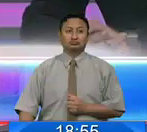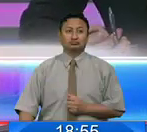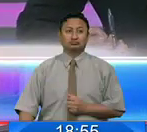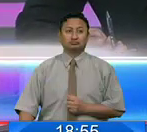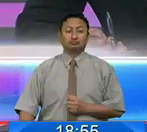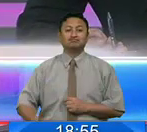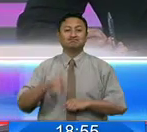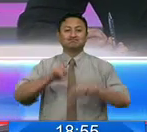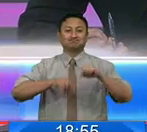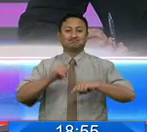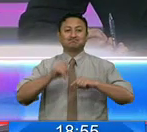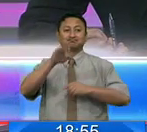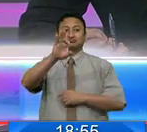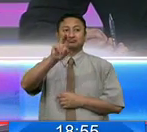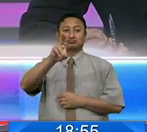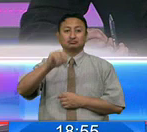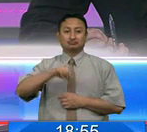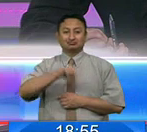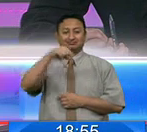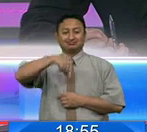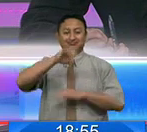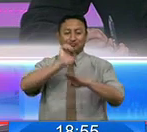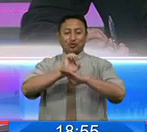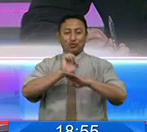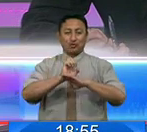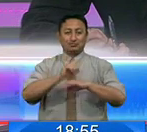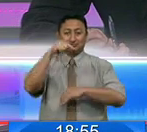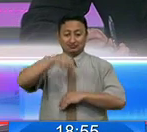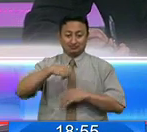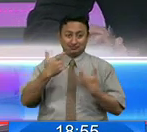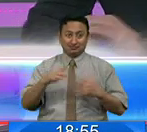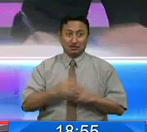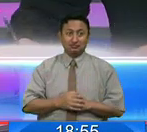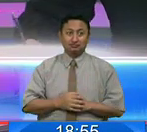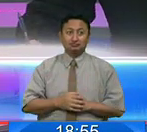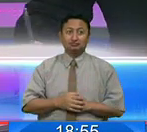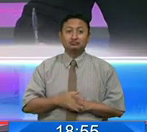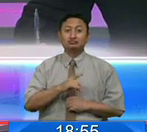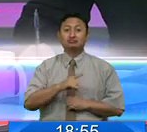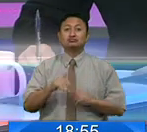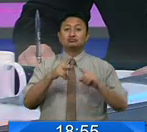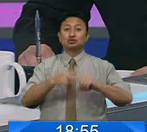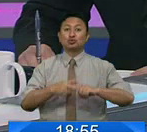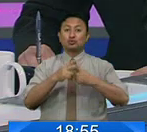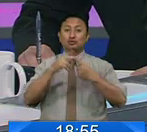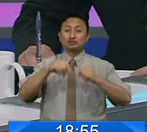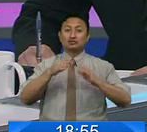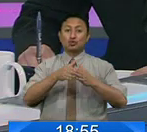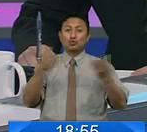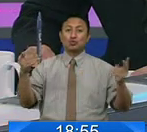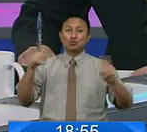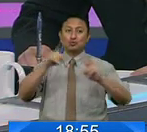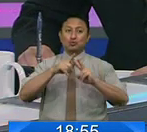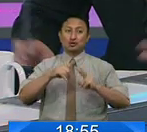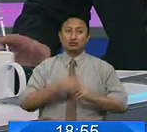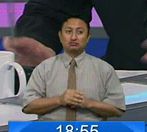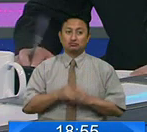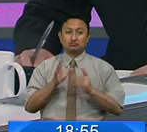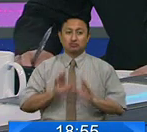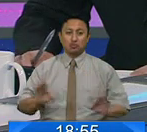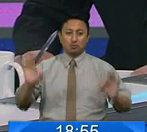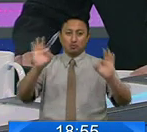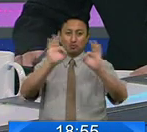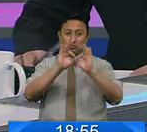queridos amigos de televicentro en el país entero acá estamos para convertir la visión central de el comercio importante